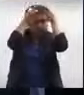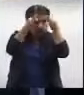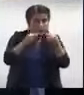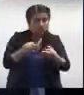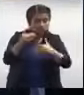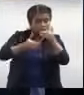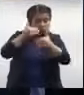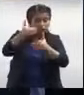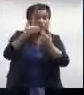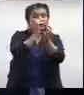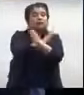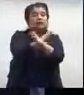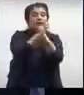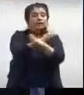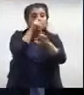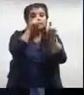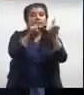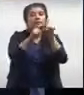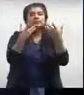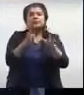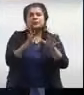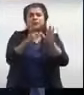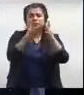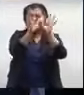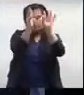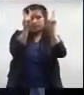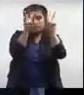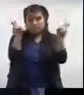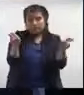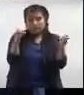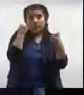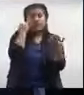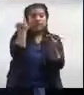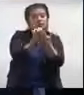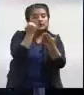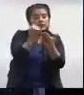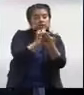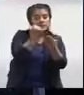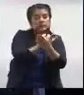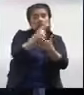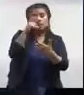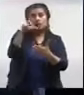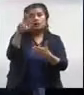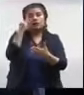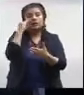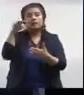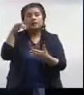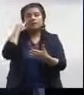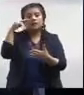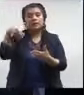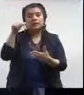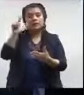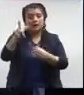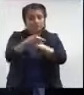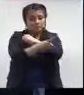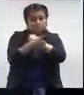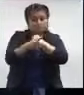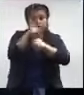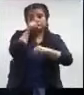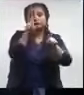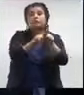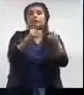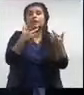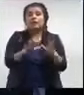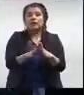decisiones estratégicas y operativas en materia de investigación criminal. Dirección de Cooperación es la encargada